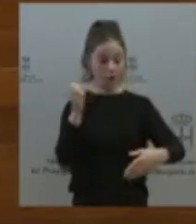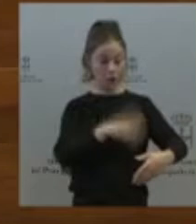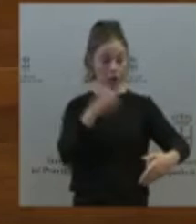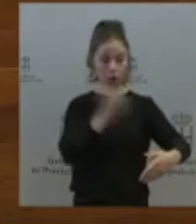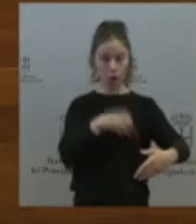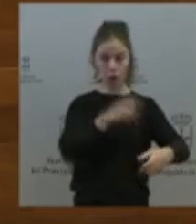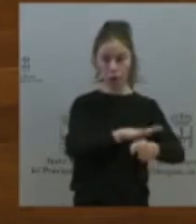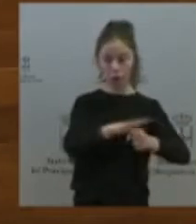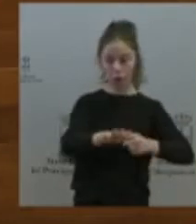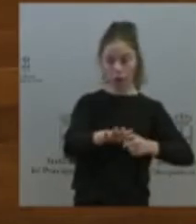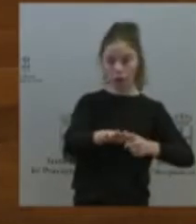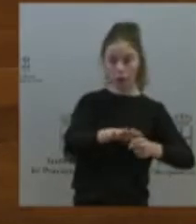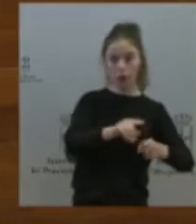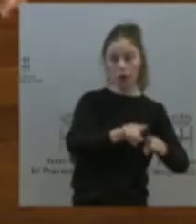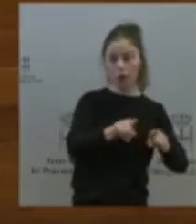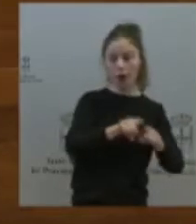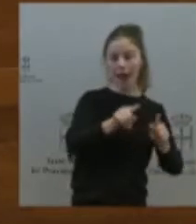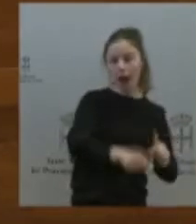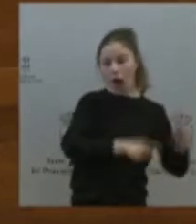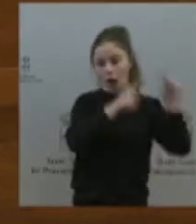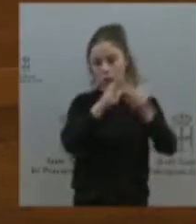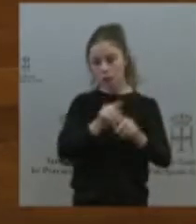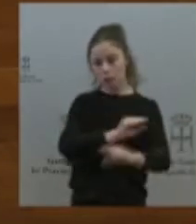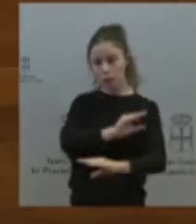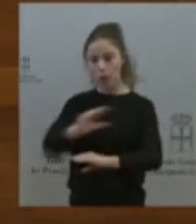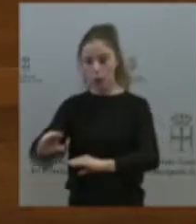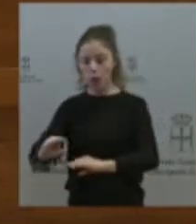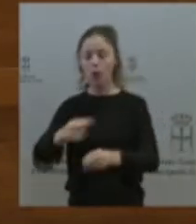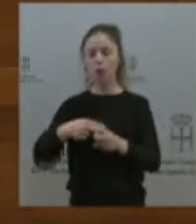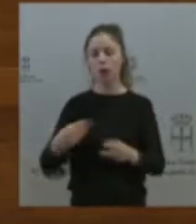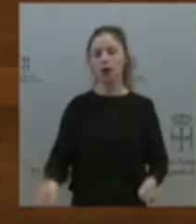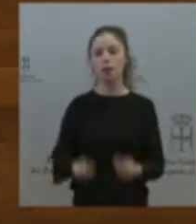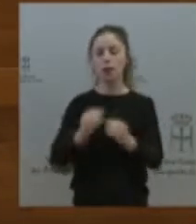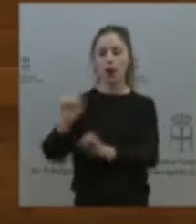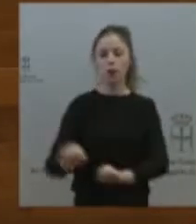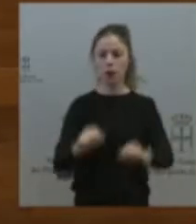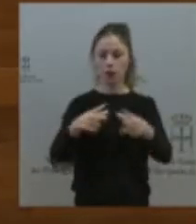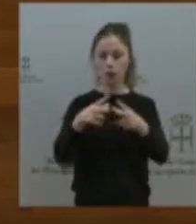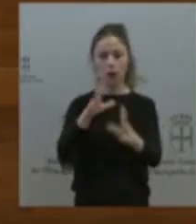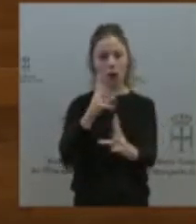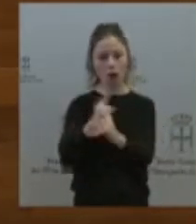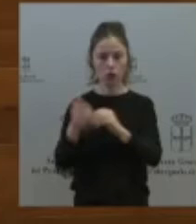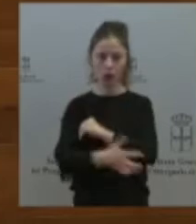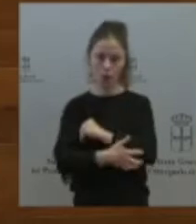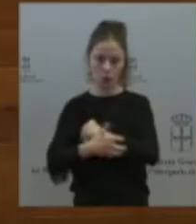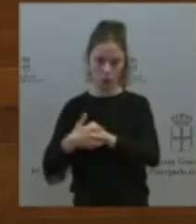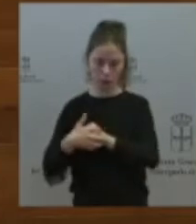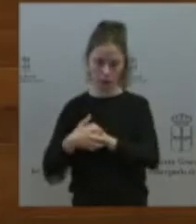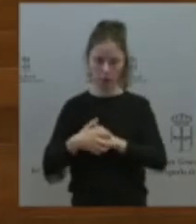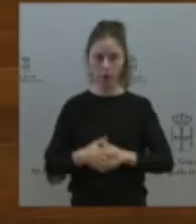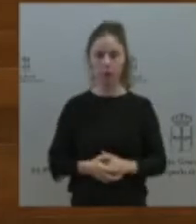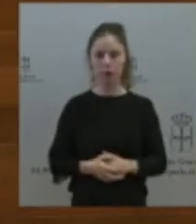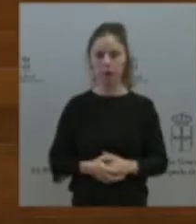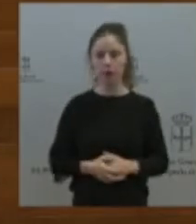destinarlo a determinadas políticas que mejoren la protección social contra la pobreza, ¿no? Podemos ir avanzando en ese sentido, podemos incrementar, tenemos margen de